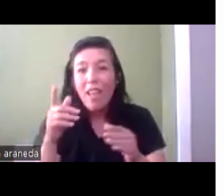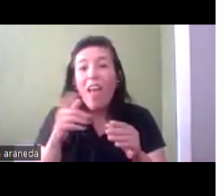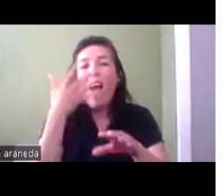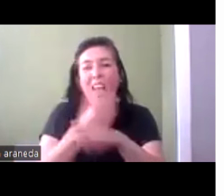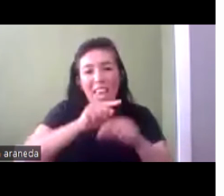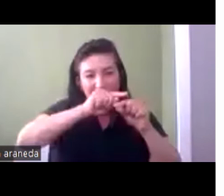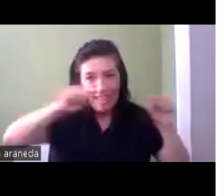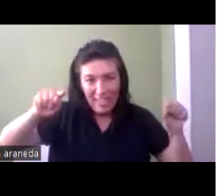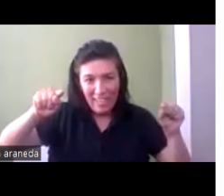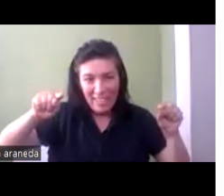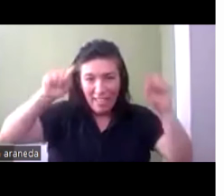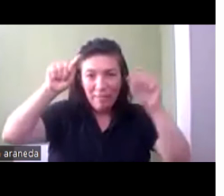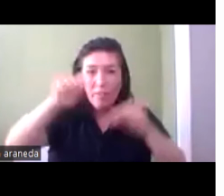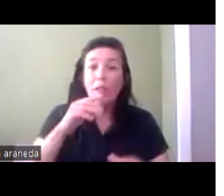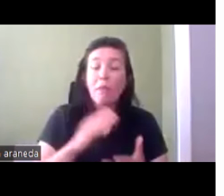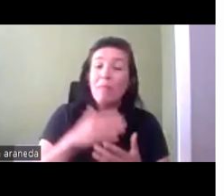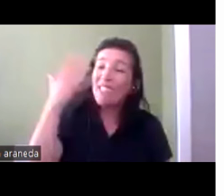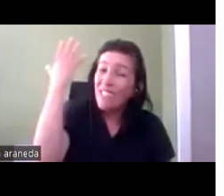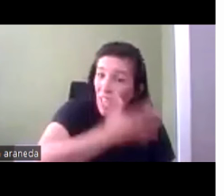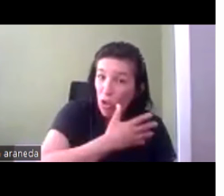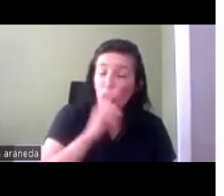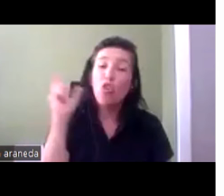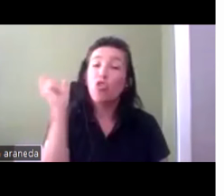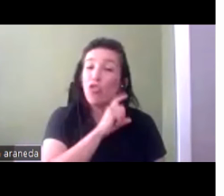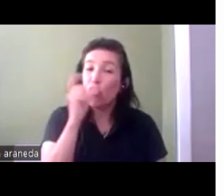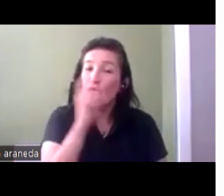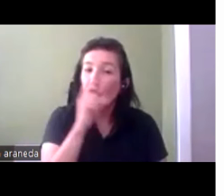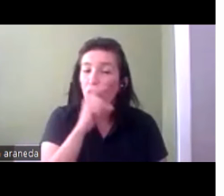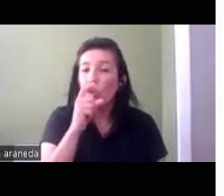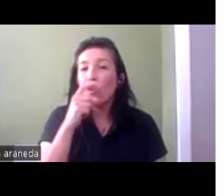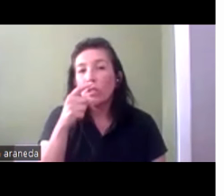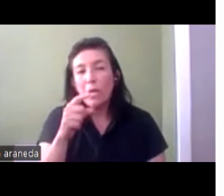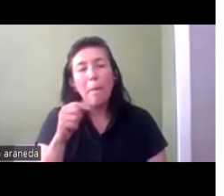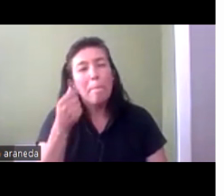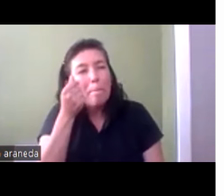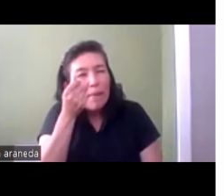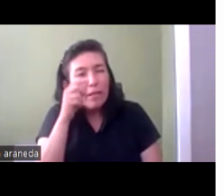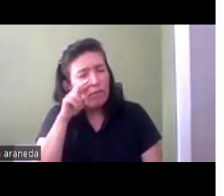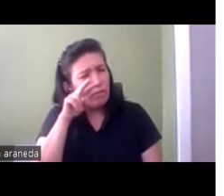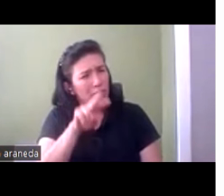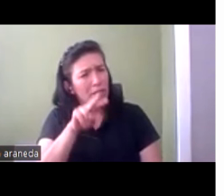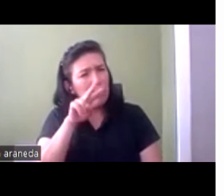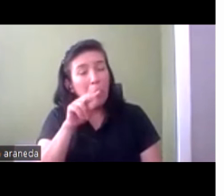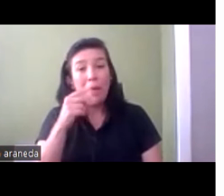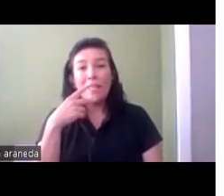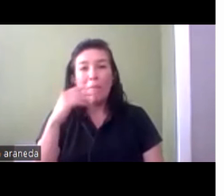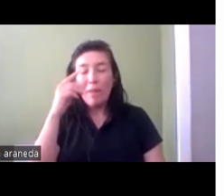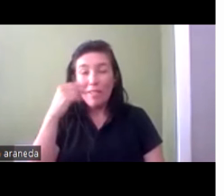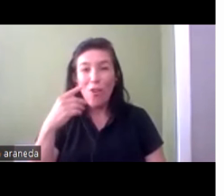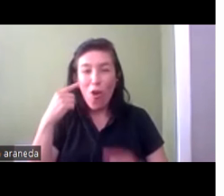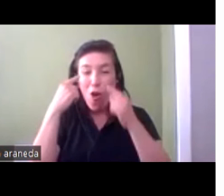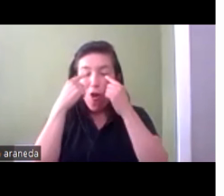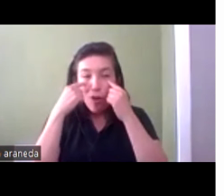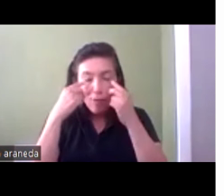en coloraciones negras o rojas, y que dan un poco este efecto de ilusión óptica